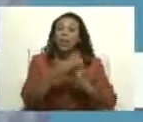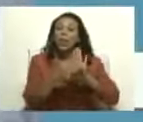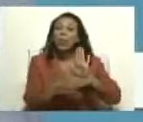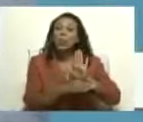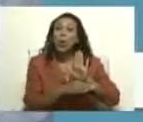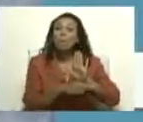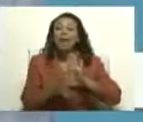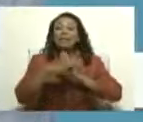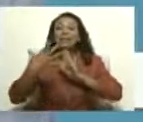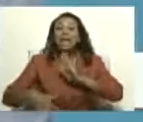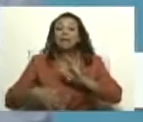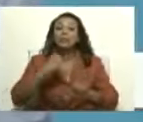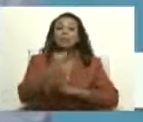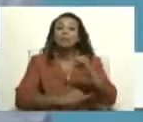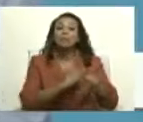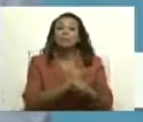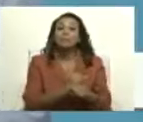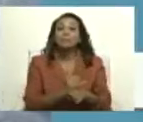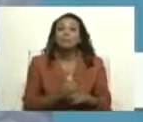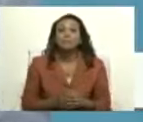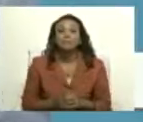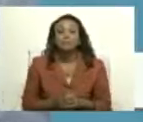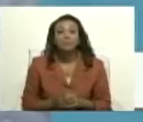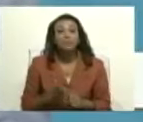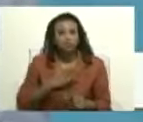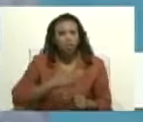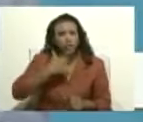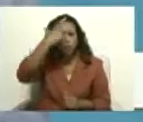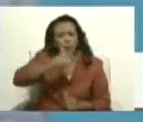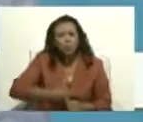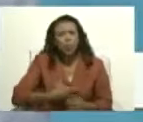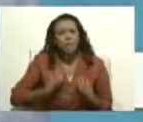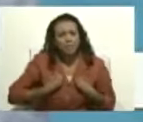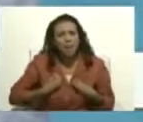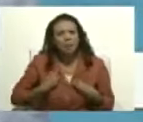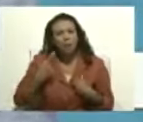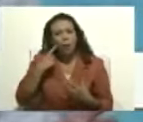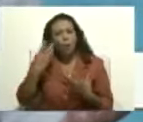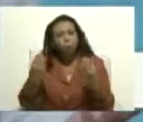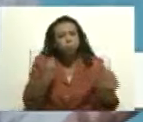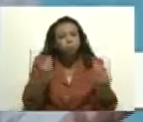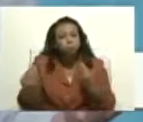del derecho internacional. ¿Y hoy qué estamos viendo como práctica?